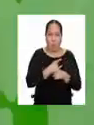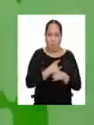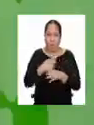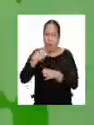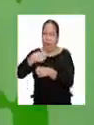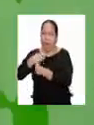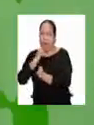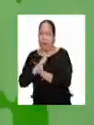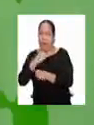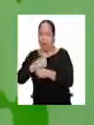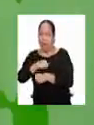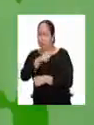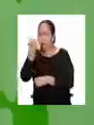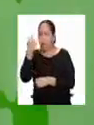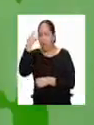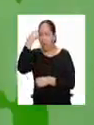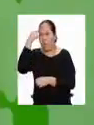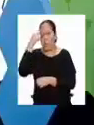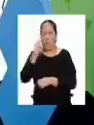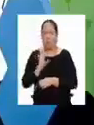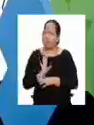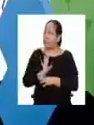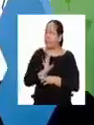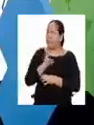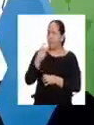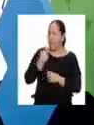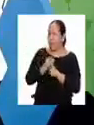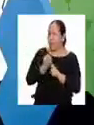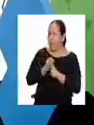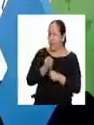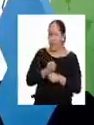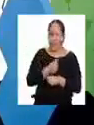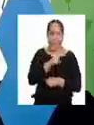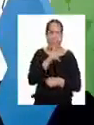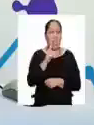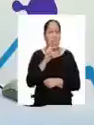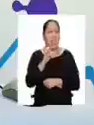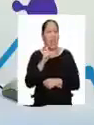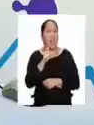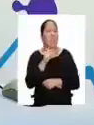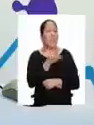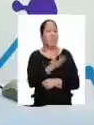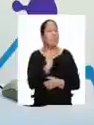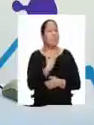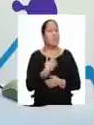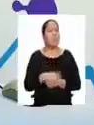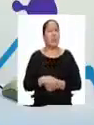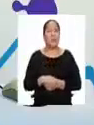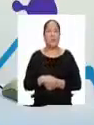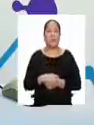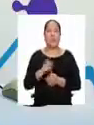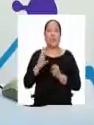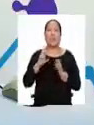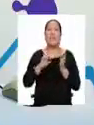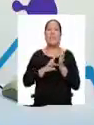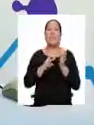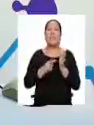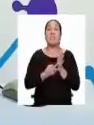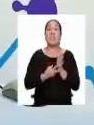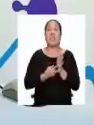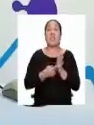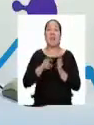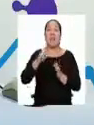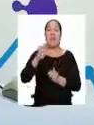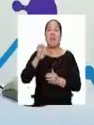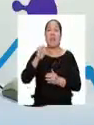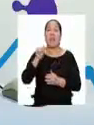No juegues con mi mente, Diego. Delta, ¿nos podrías ayudar un poquito sobre realidad virtual? Realidad virtual es el conjunto de